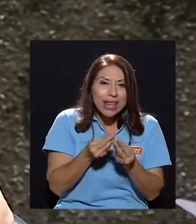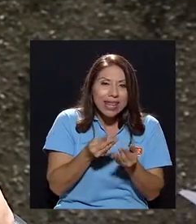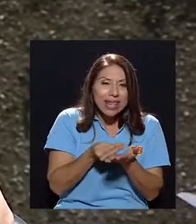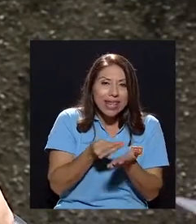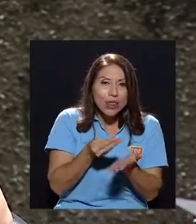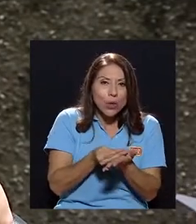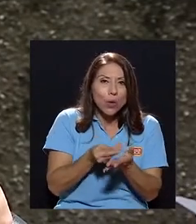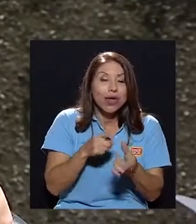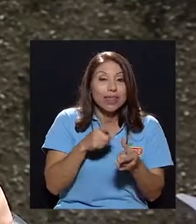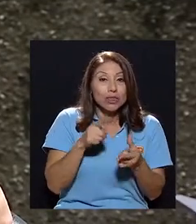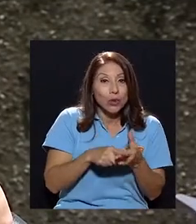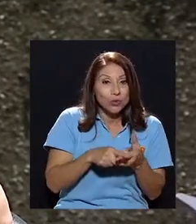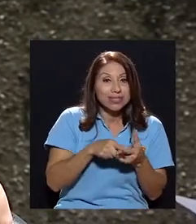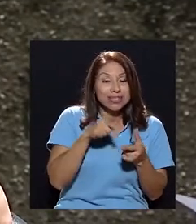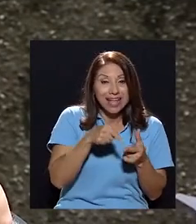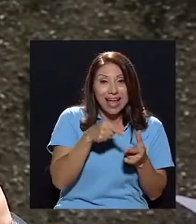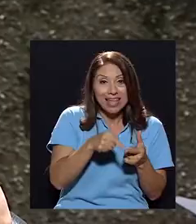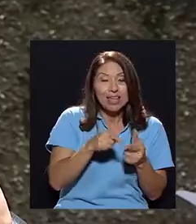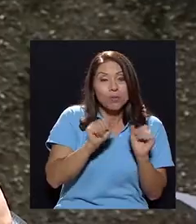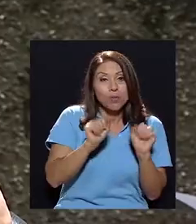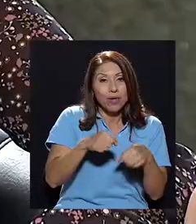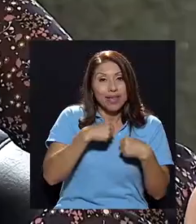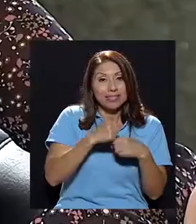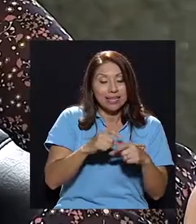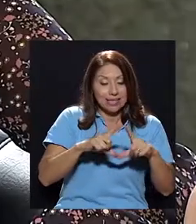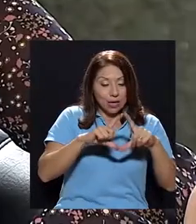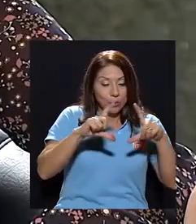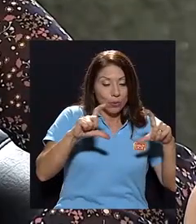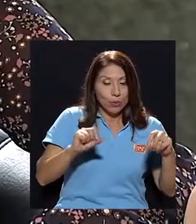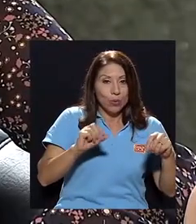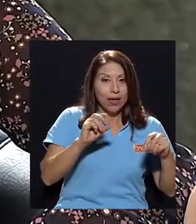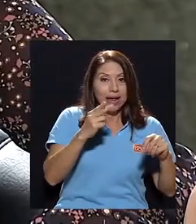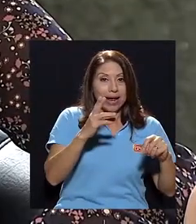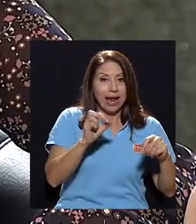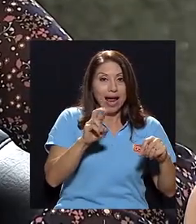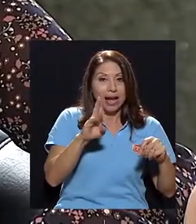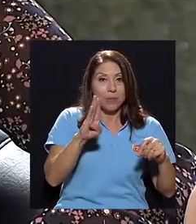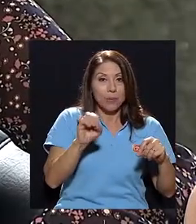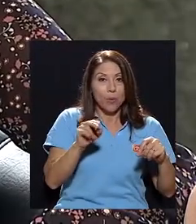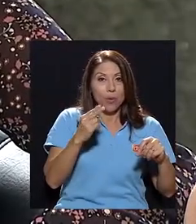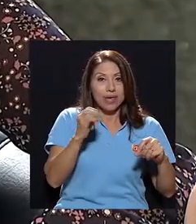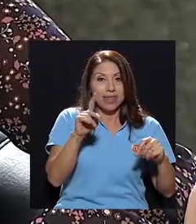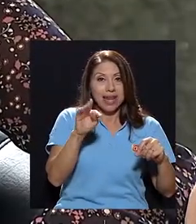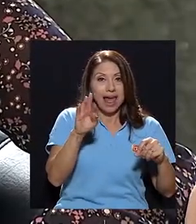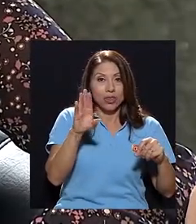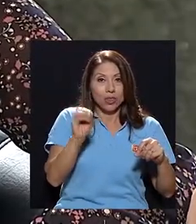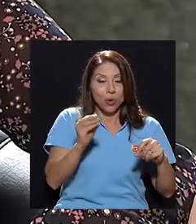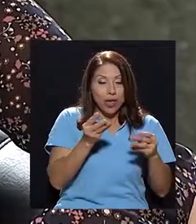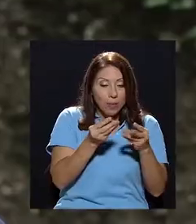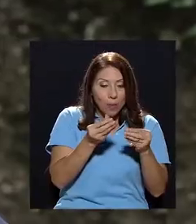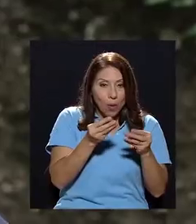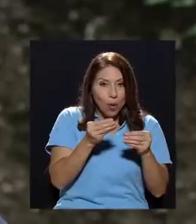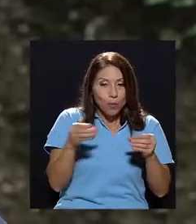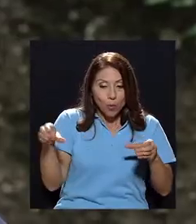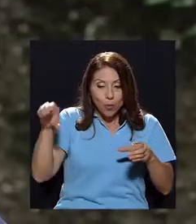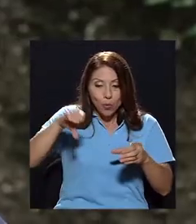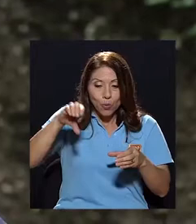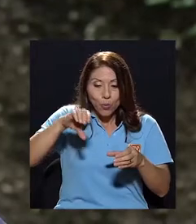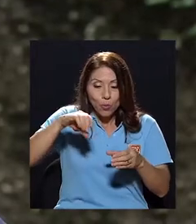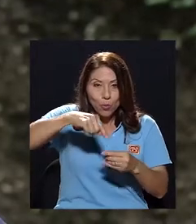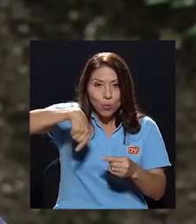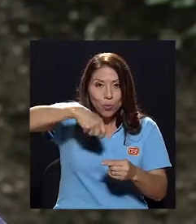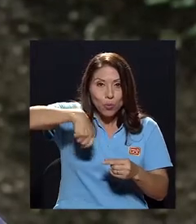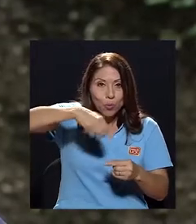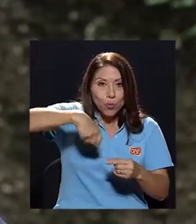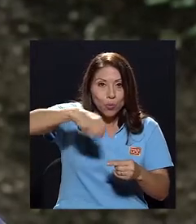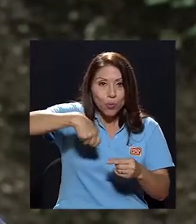con carbohidratos en polvo, un suplemento de carbohidrato en polvo que se le agrega el hidratante para reforzarlo y ojalá que esa persona,